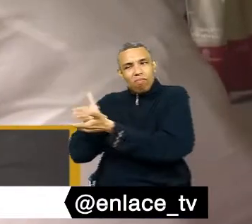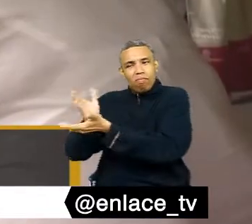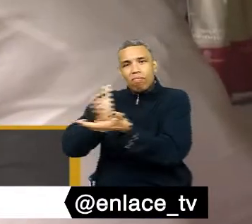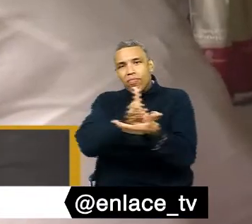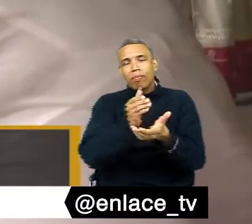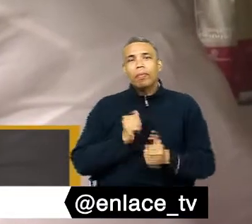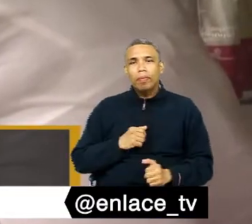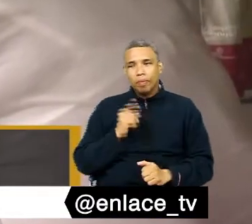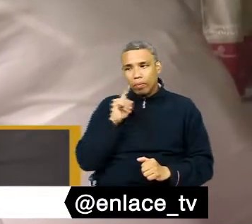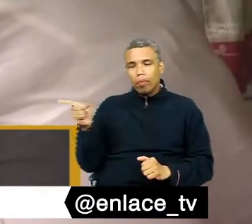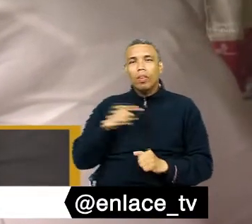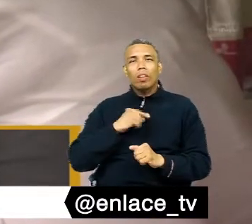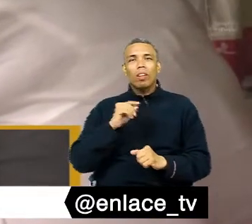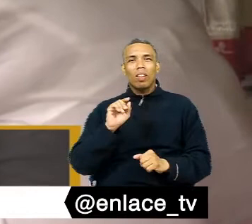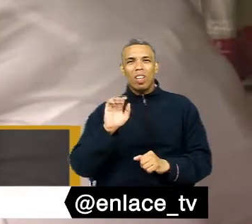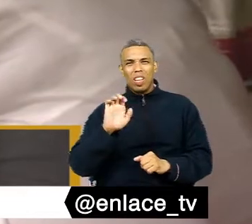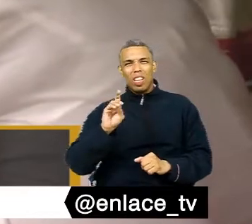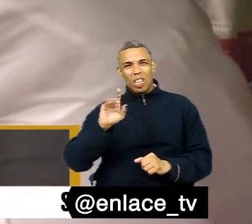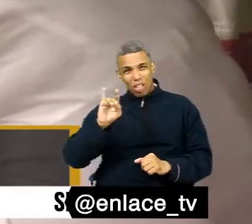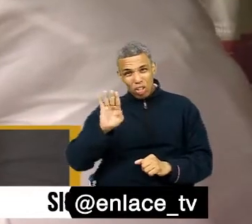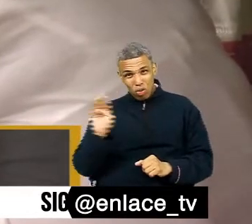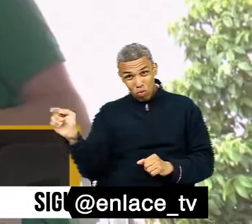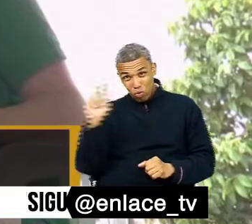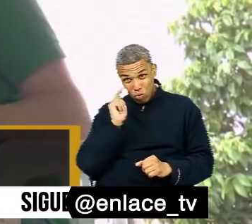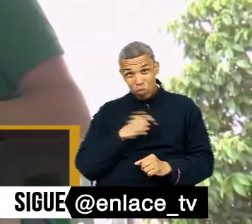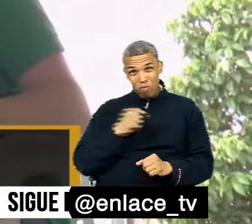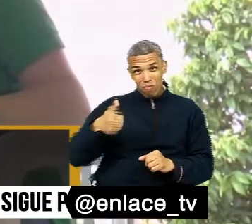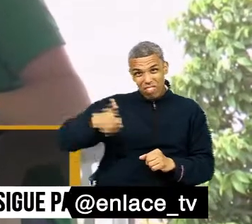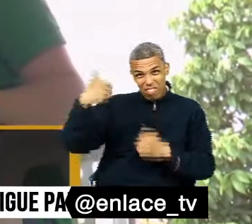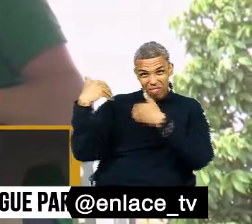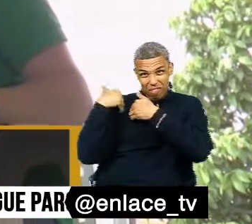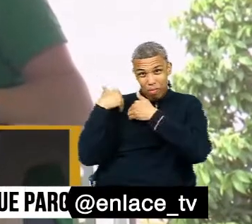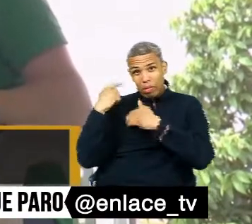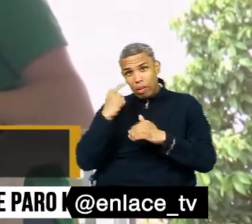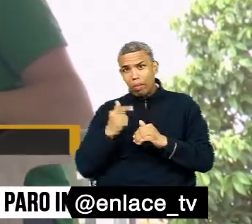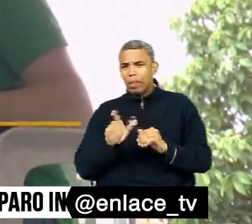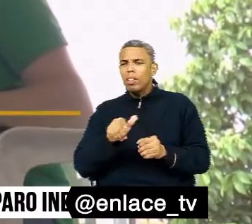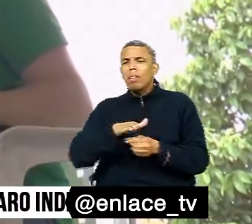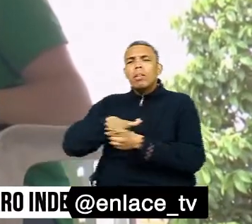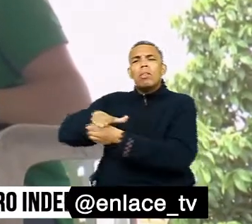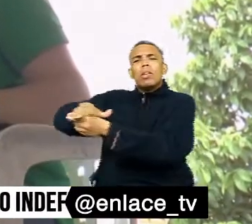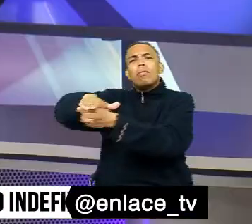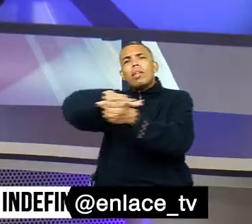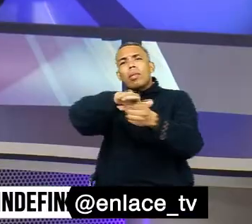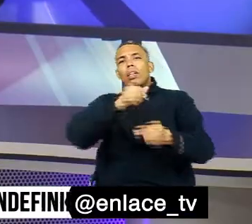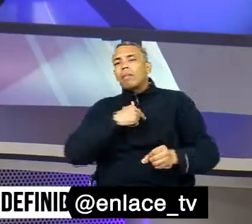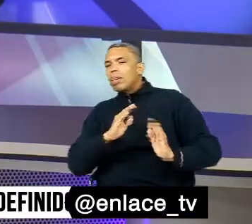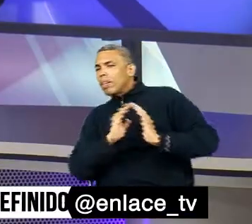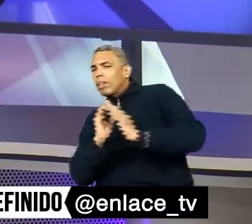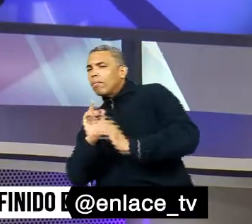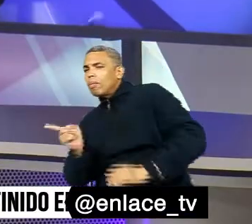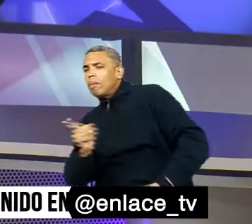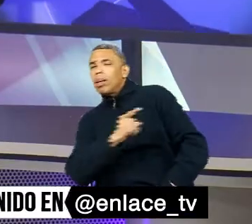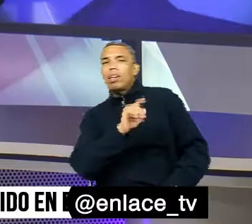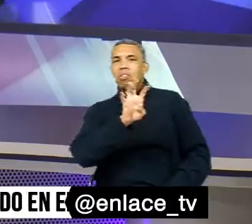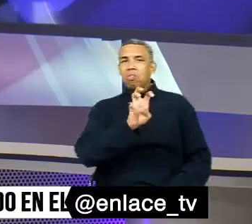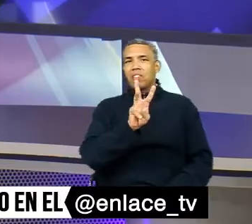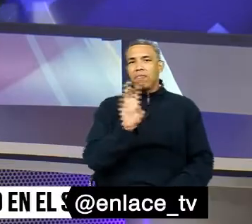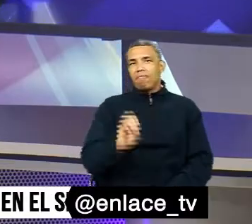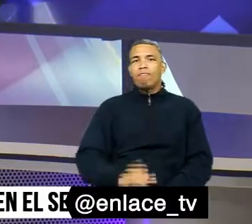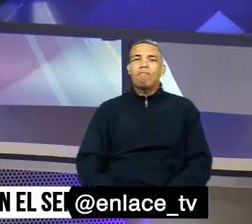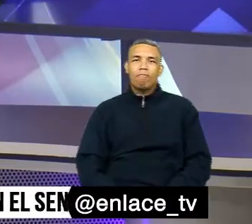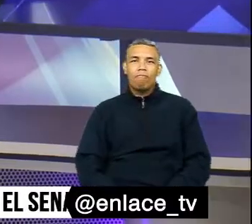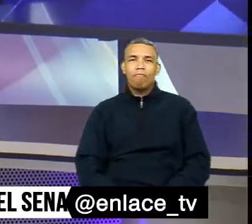DUA, aseguró que en el municipio de Barranca Bermeja serán titulados 960 predios. Seguimos llevando a